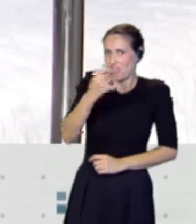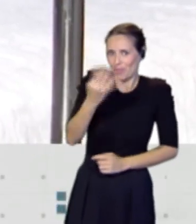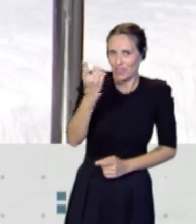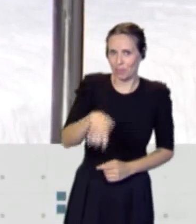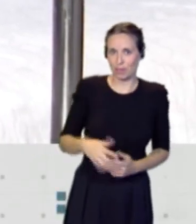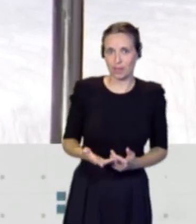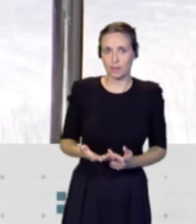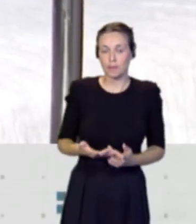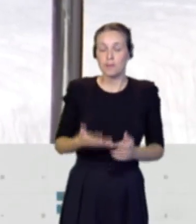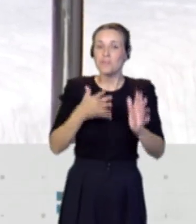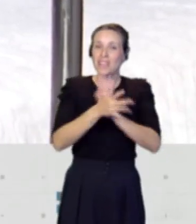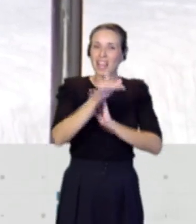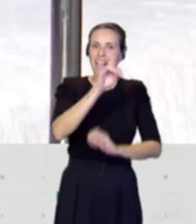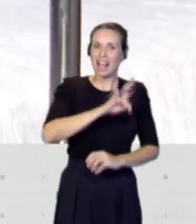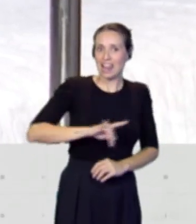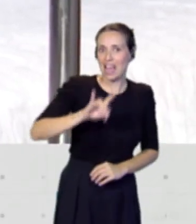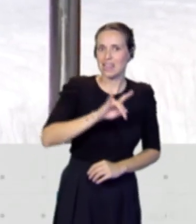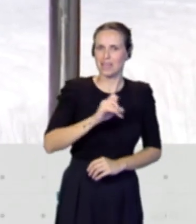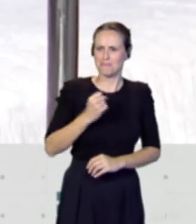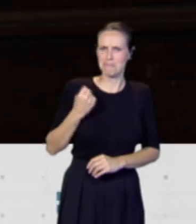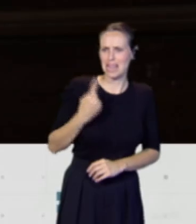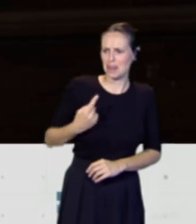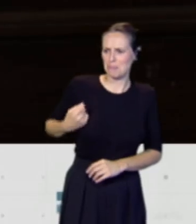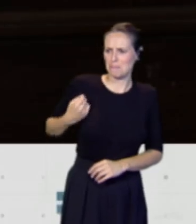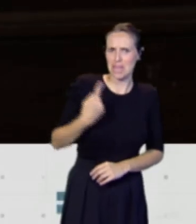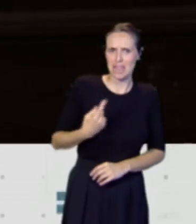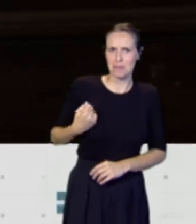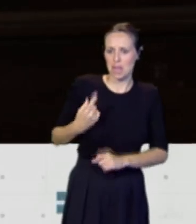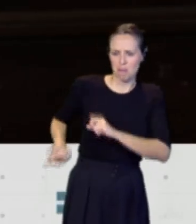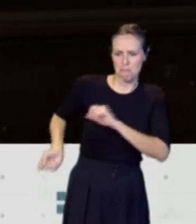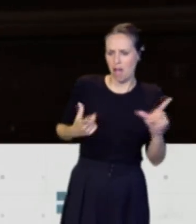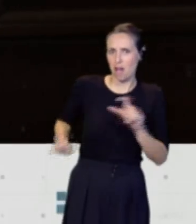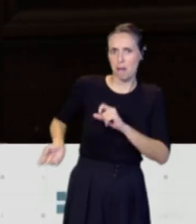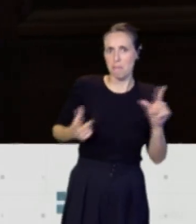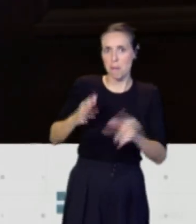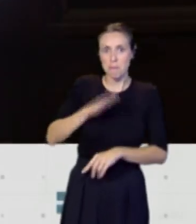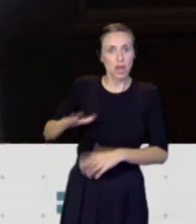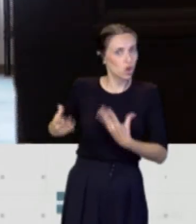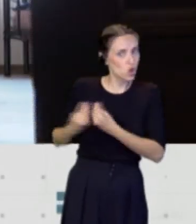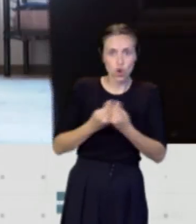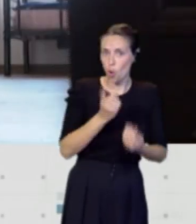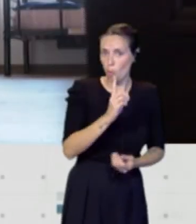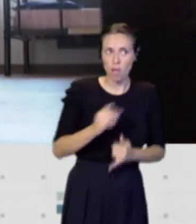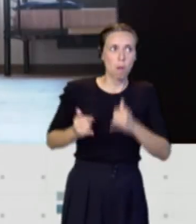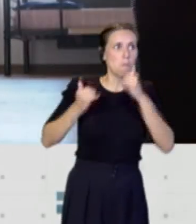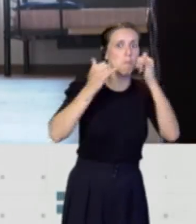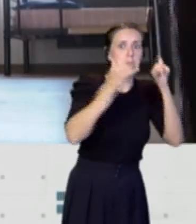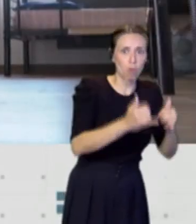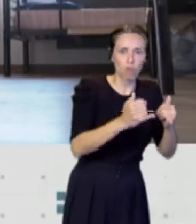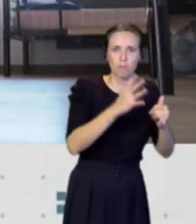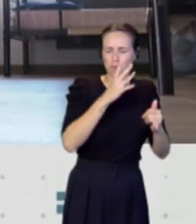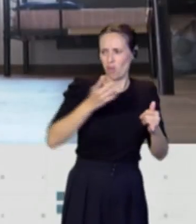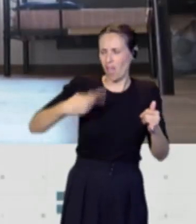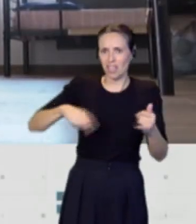que Canarias esté recibiendo miles y miles y miles de menores no acompañados que llegan de la